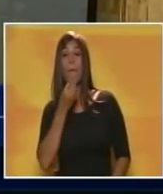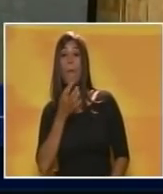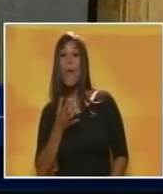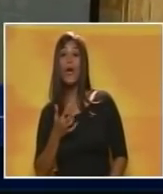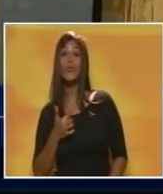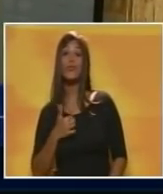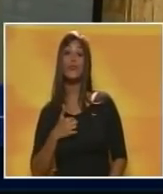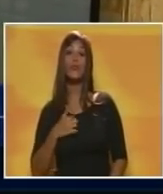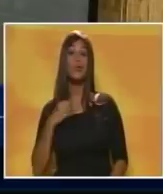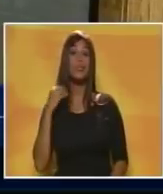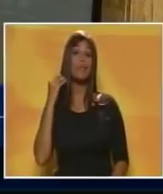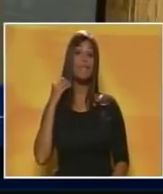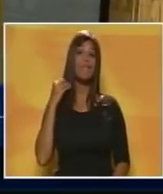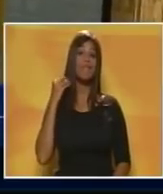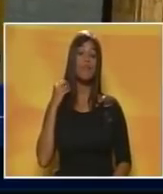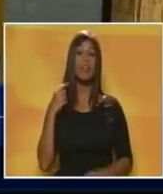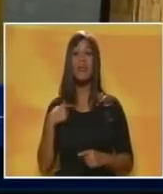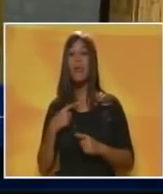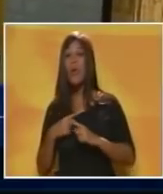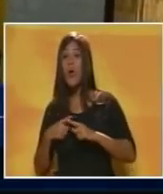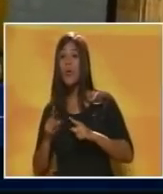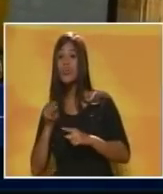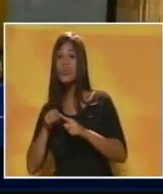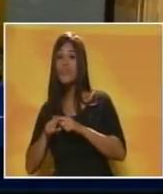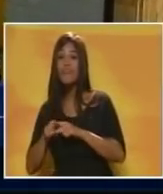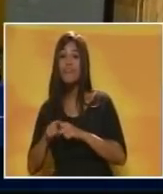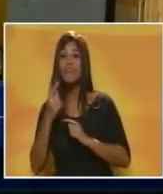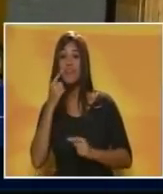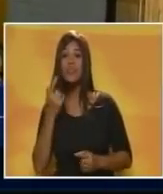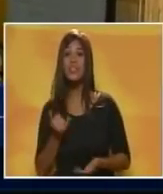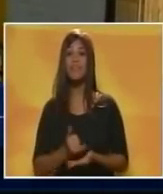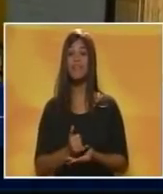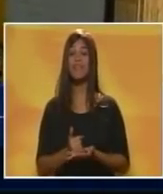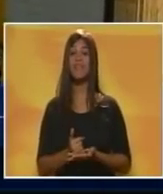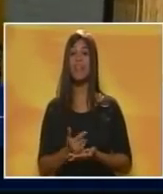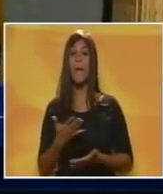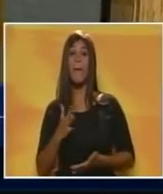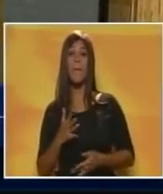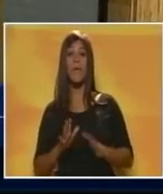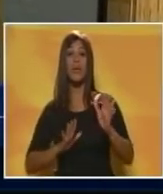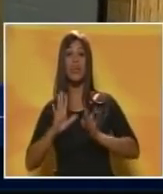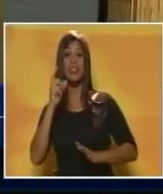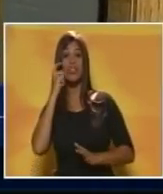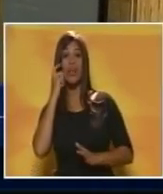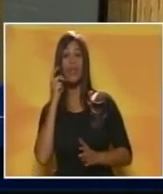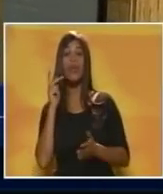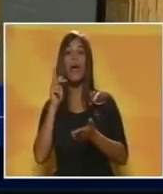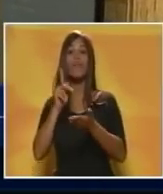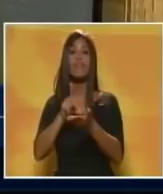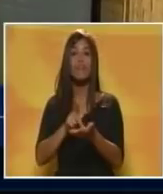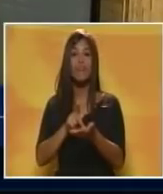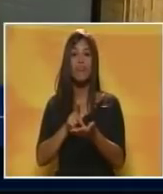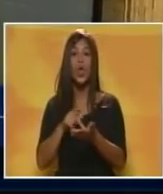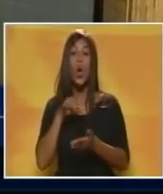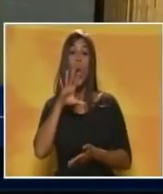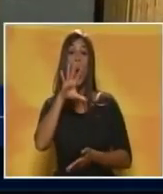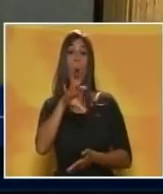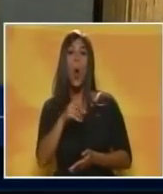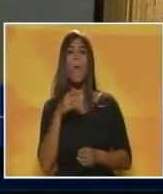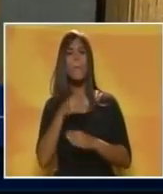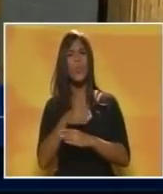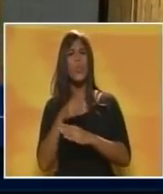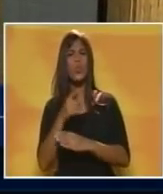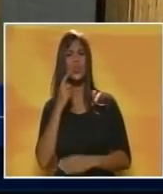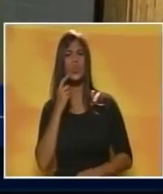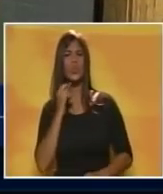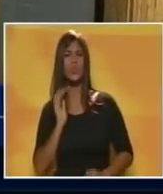considerarlo y revisar en otro lugar, porque hace 15 días estuve aquí. Compro aquí con